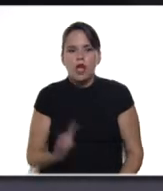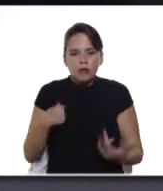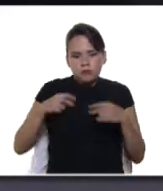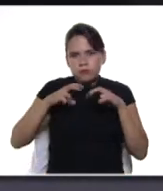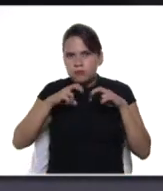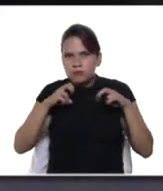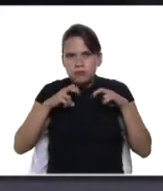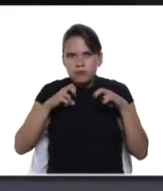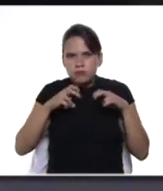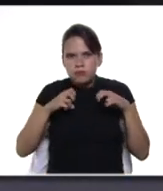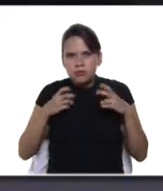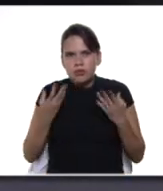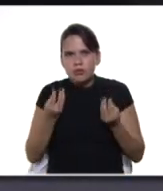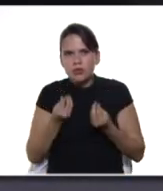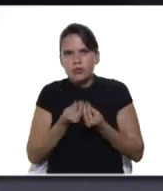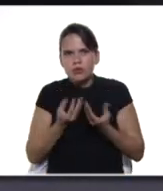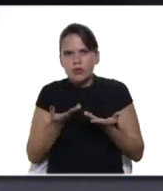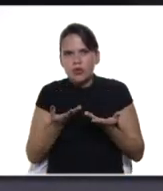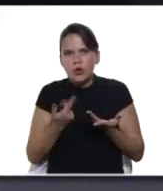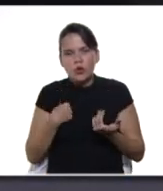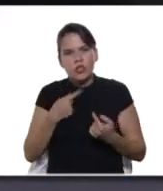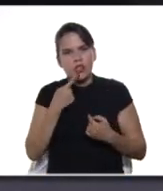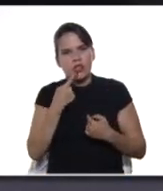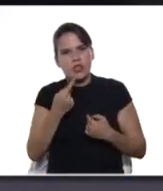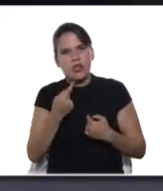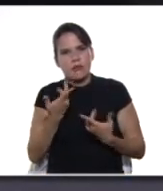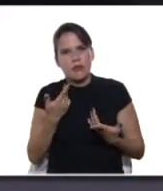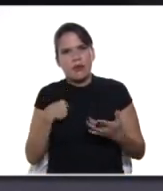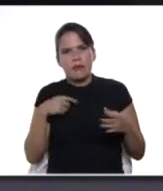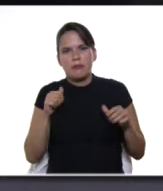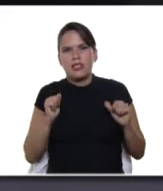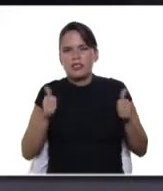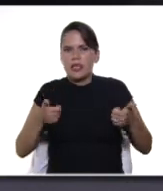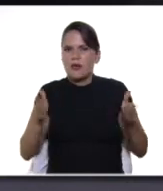Exploremos el mundo, comandante. Usa el mando para comenzar a volar.